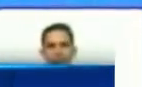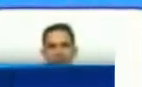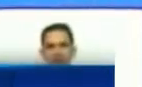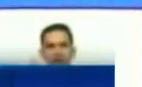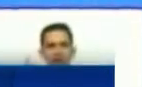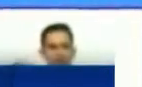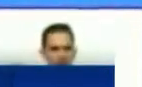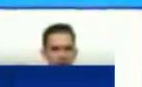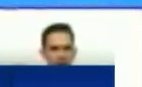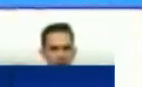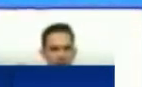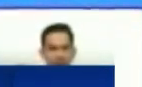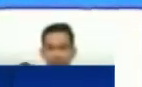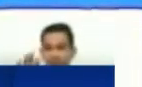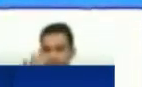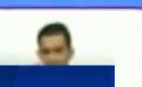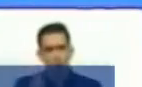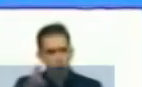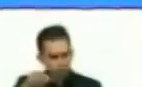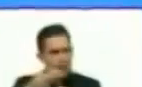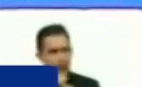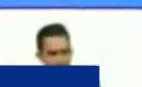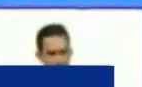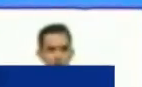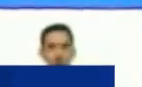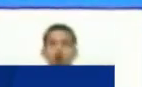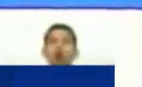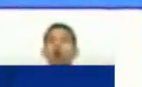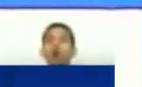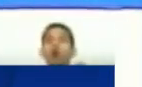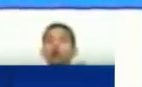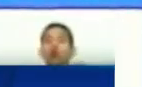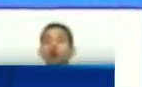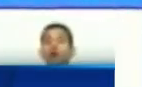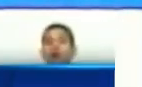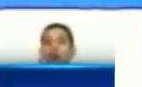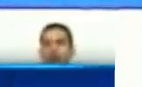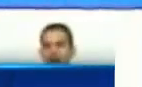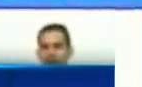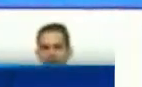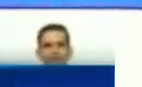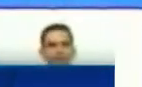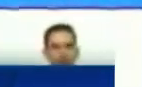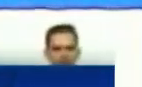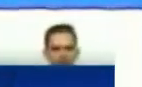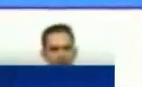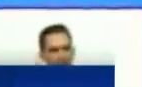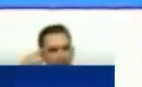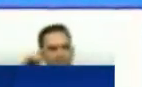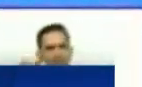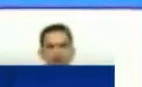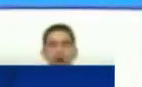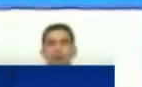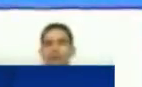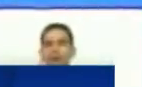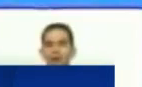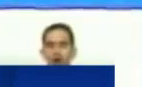de selección del nuevo presidente que asumirá funciones a partir del